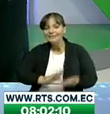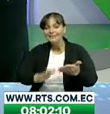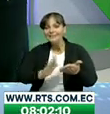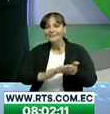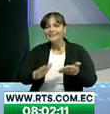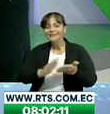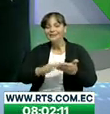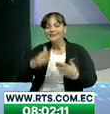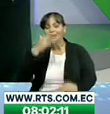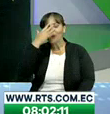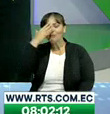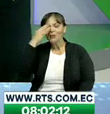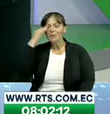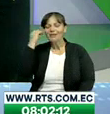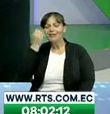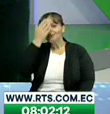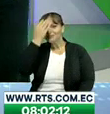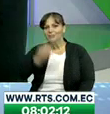los